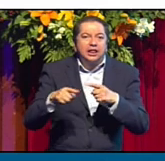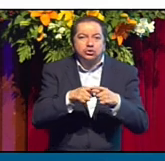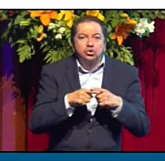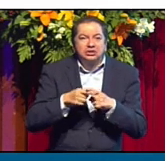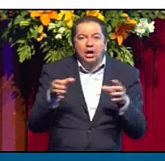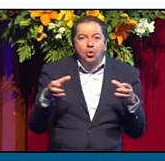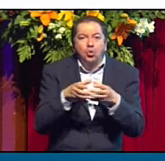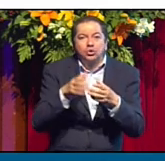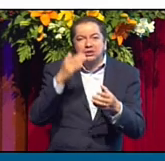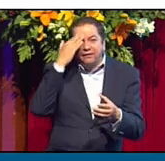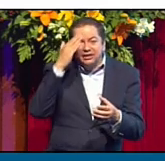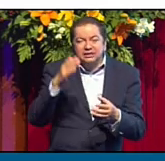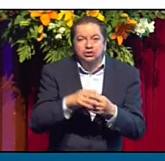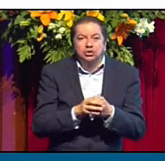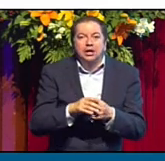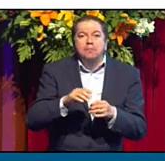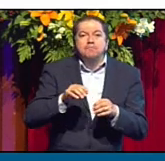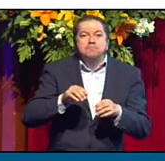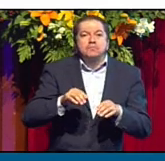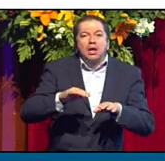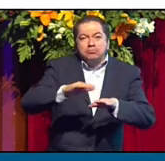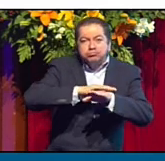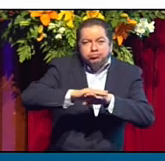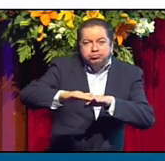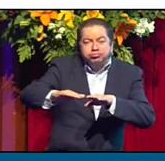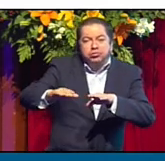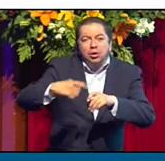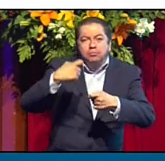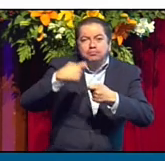de Junta de Vecitos en La Viñita. Pavimentación y mejoramiento